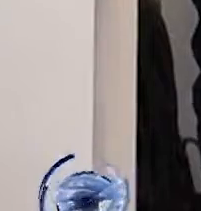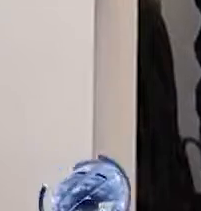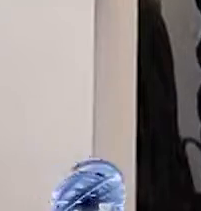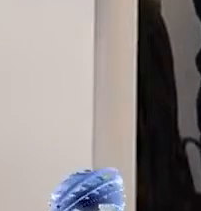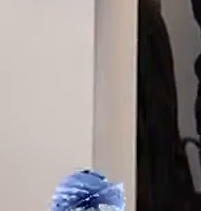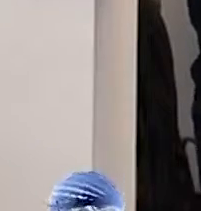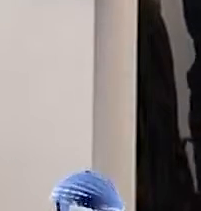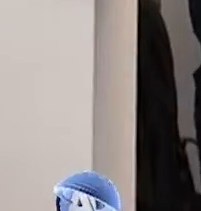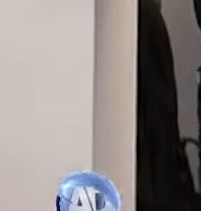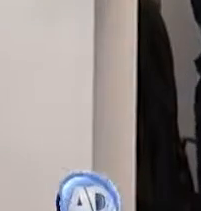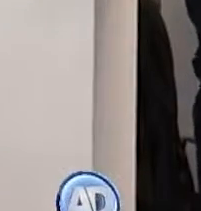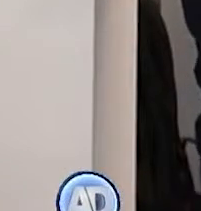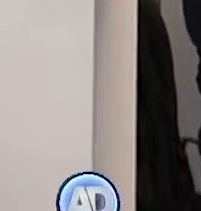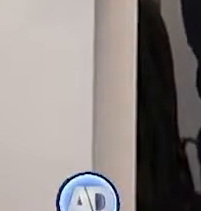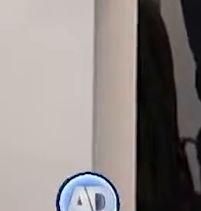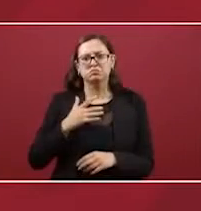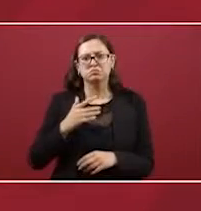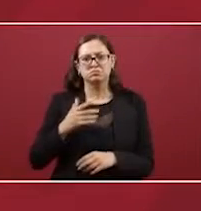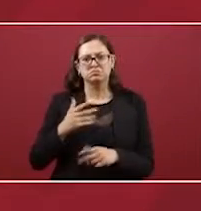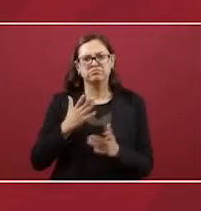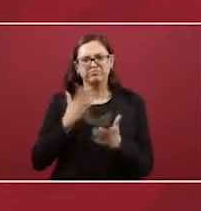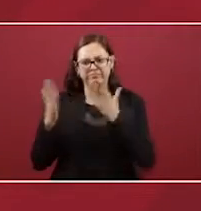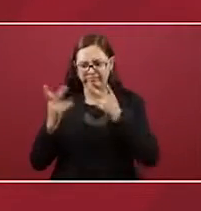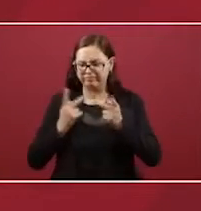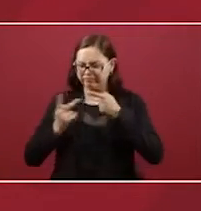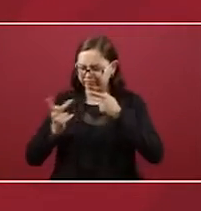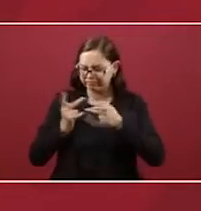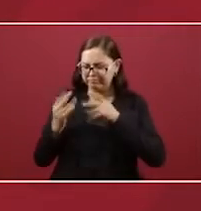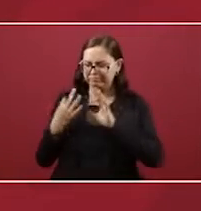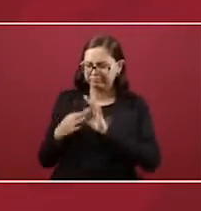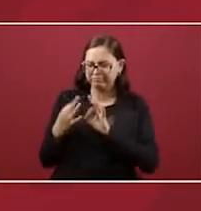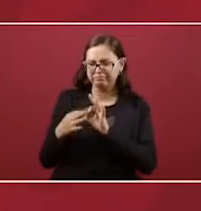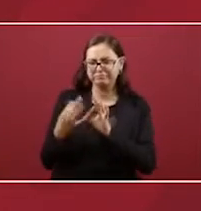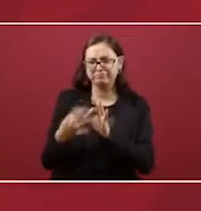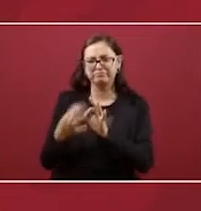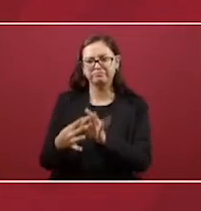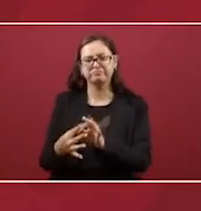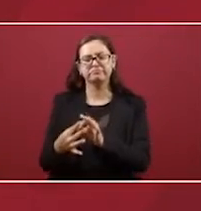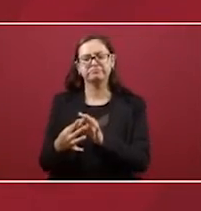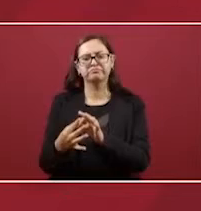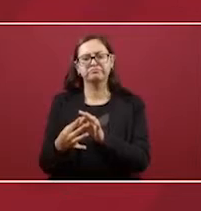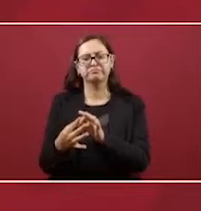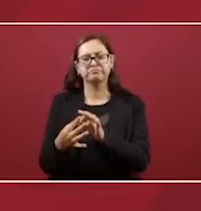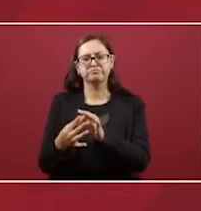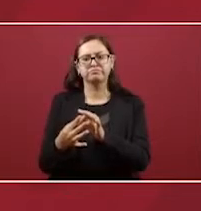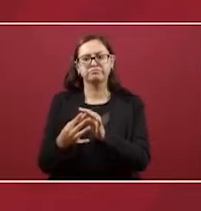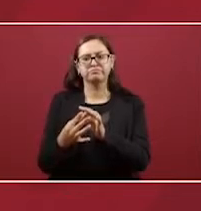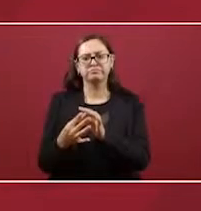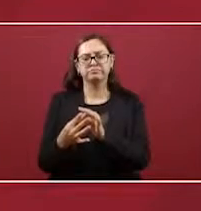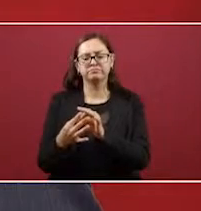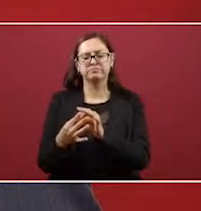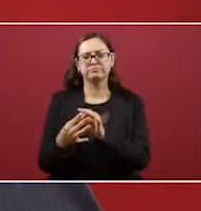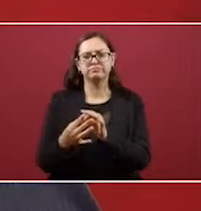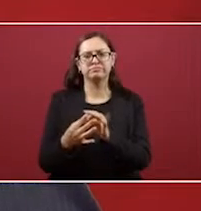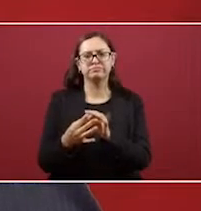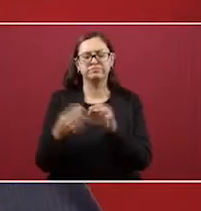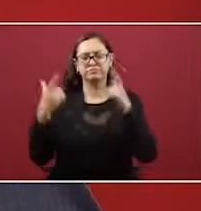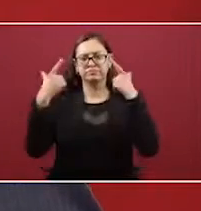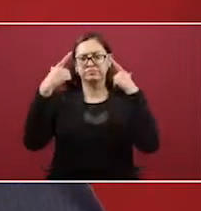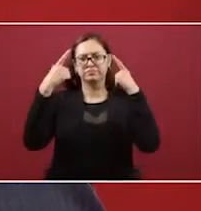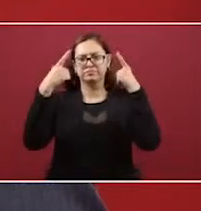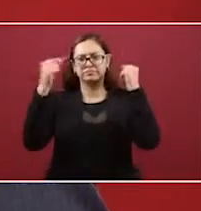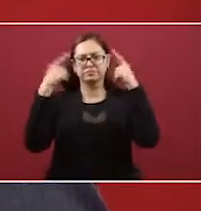tipo de críticas que considero hipócritas al conservadurismo y agregó que todo lo que ellos hacen piensan que lo hacen sus semejantes eso es